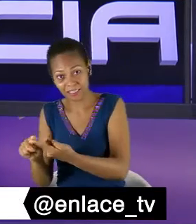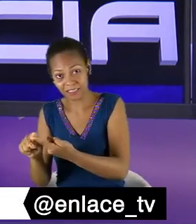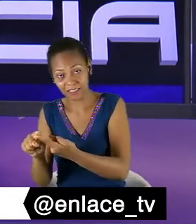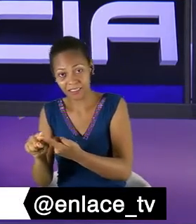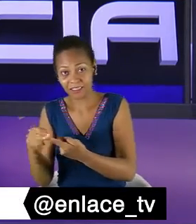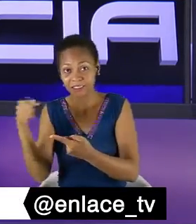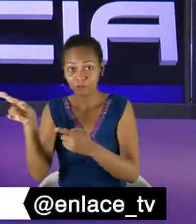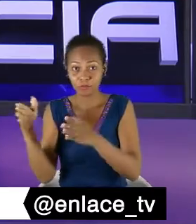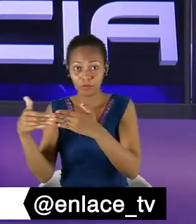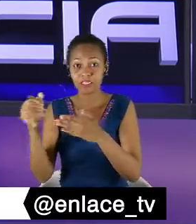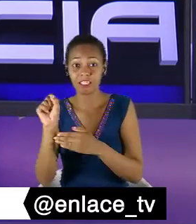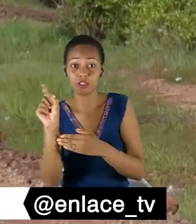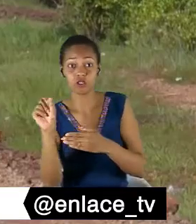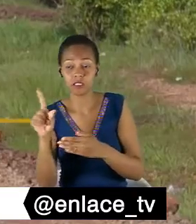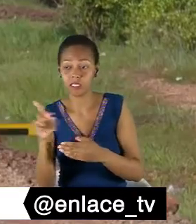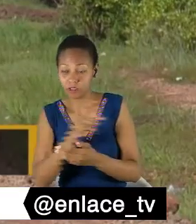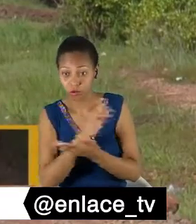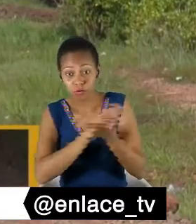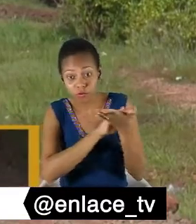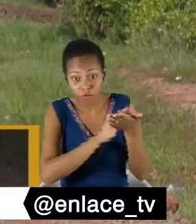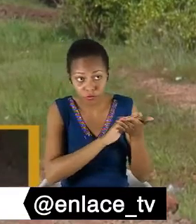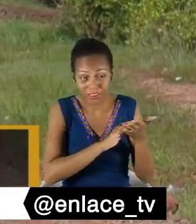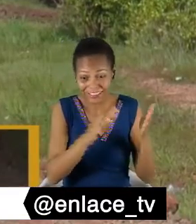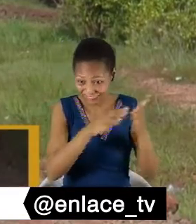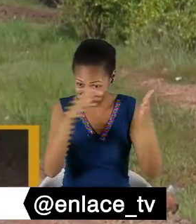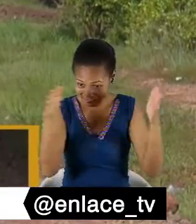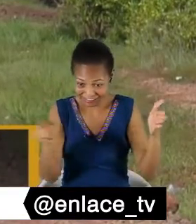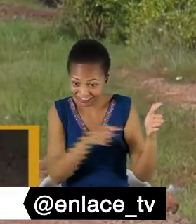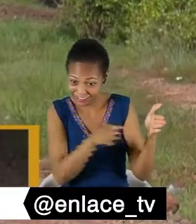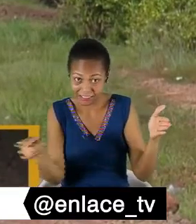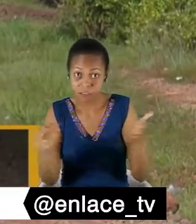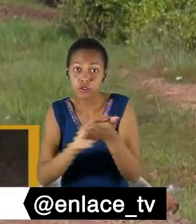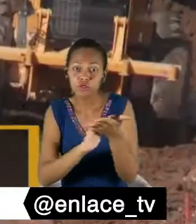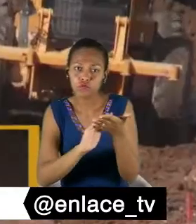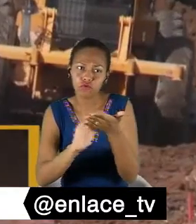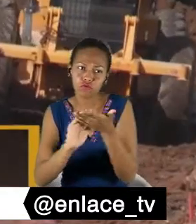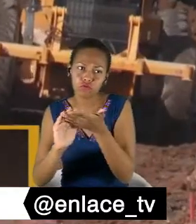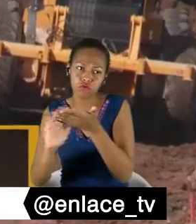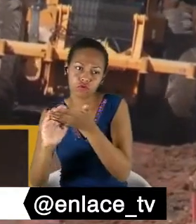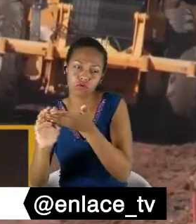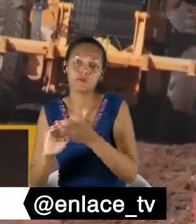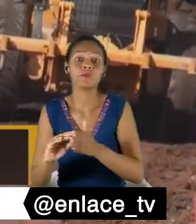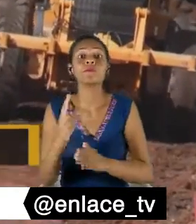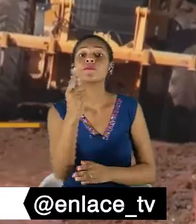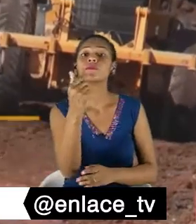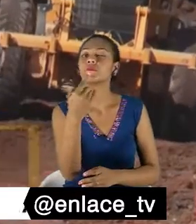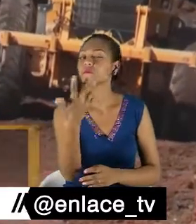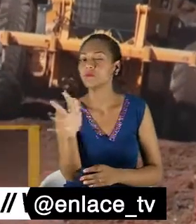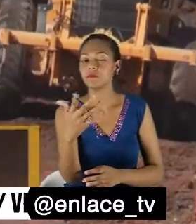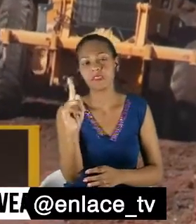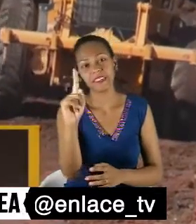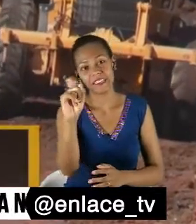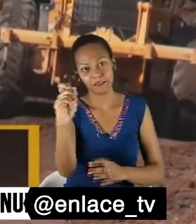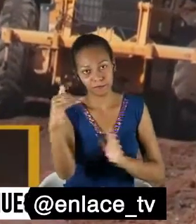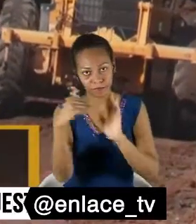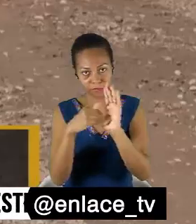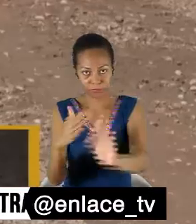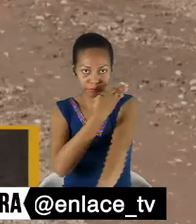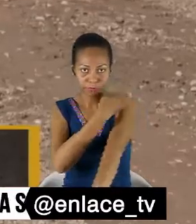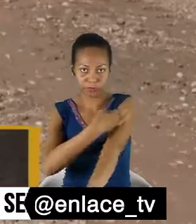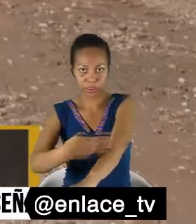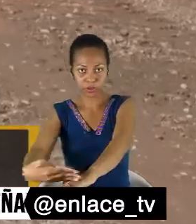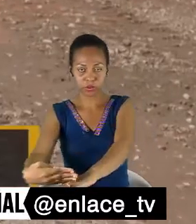6 mil millones de pesos. La administración municipal, a un costo de 6 mil millones de pesos, ha iniciado trabajos en la vía aeropuerto Puerta del 11. El